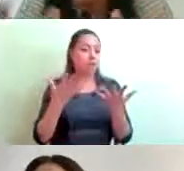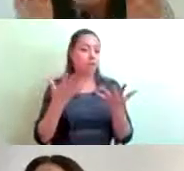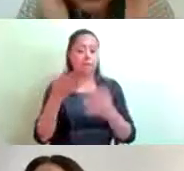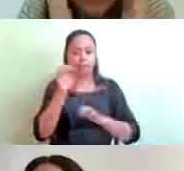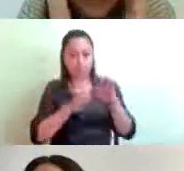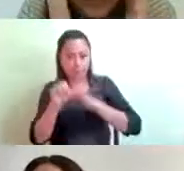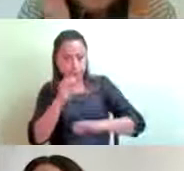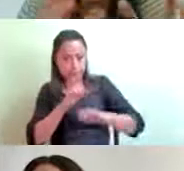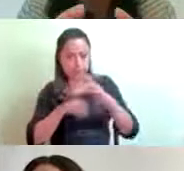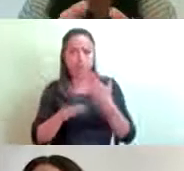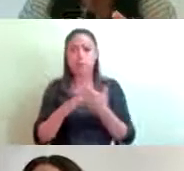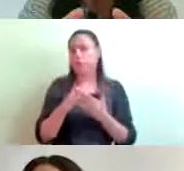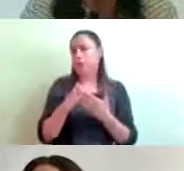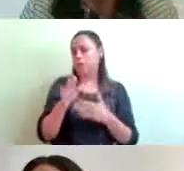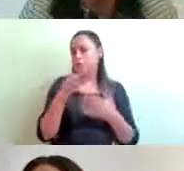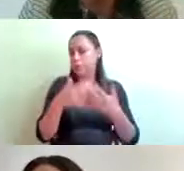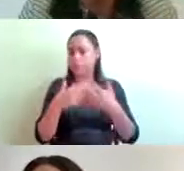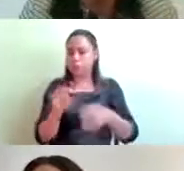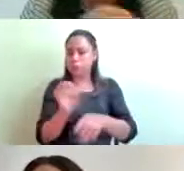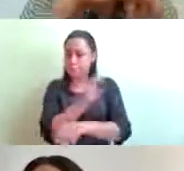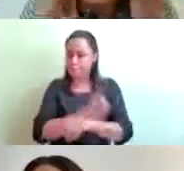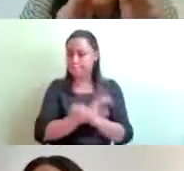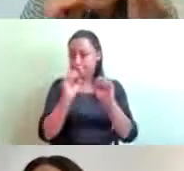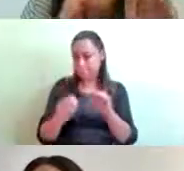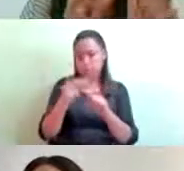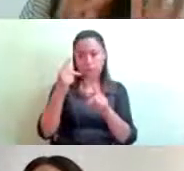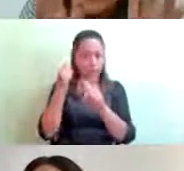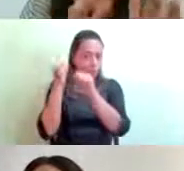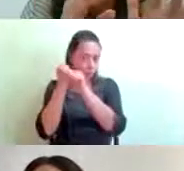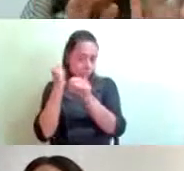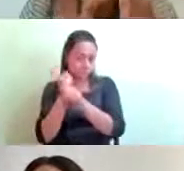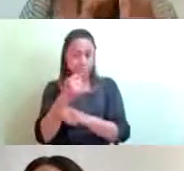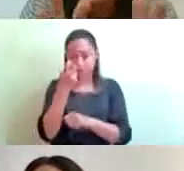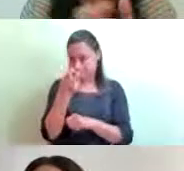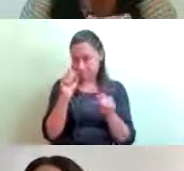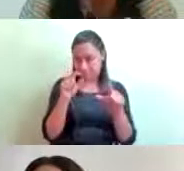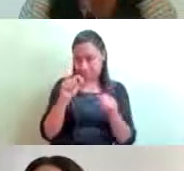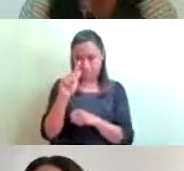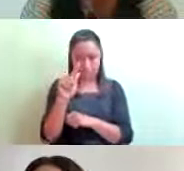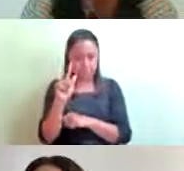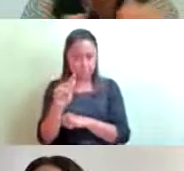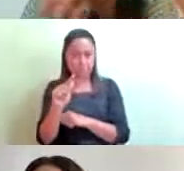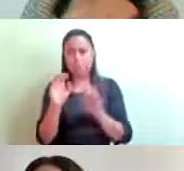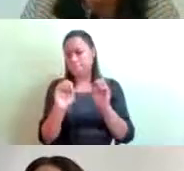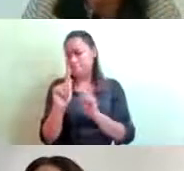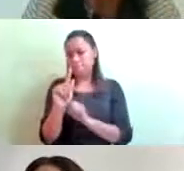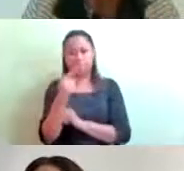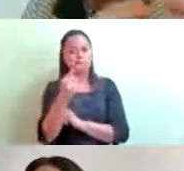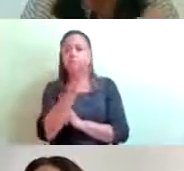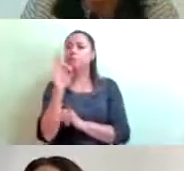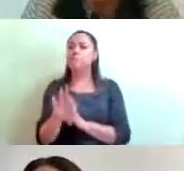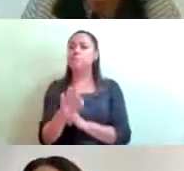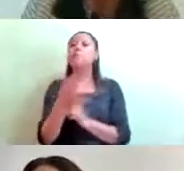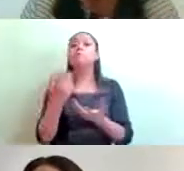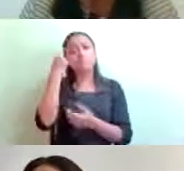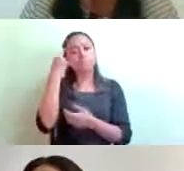de transporte, y esa misma cantidad, ese mismo 70%, 71% corresponde a